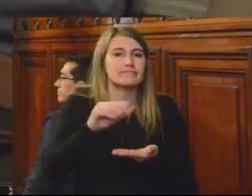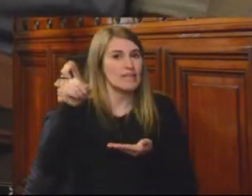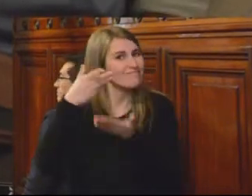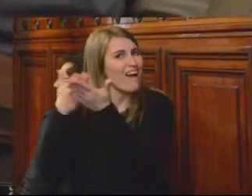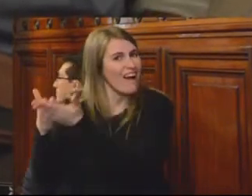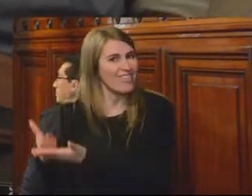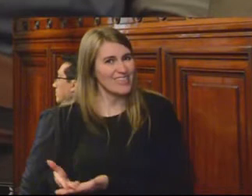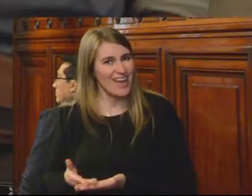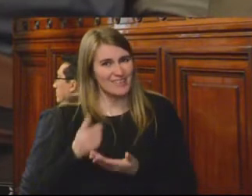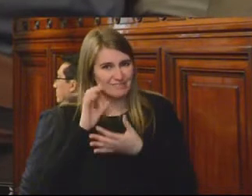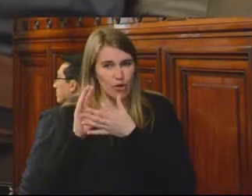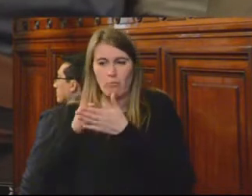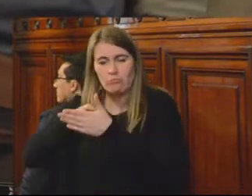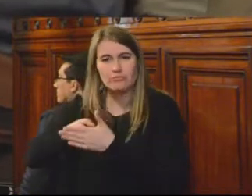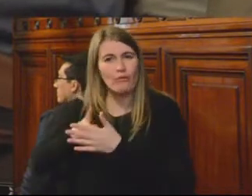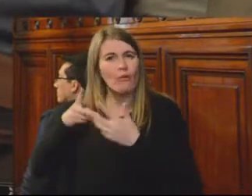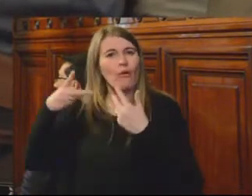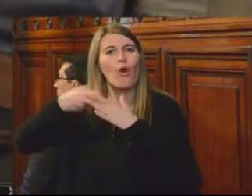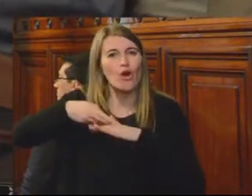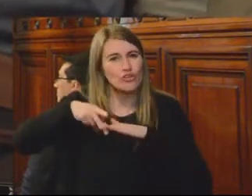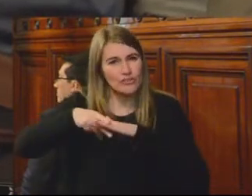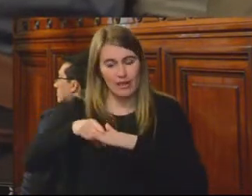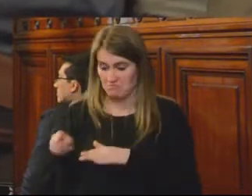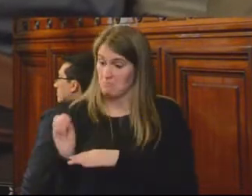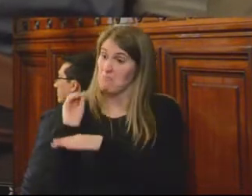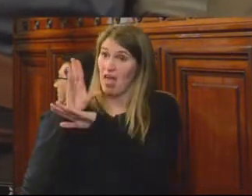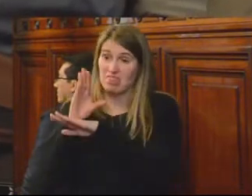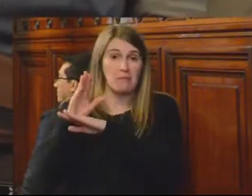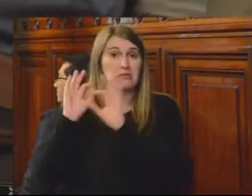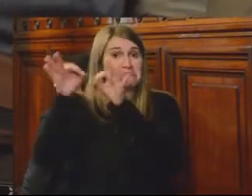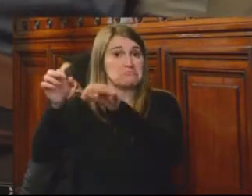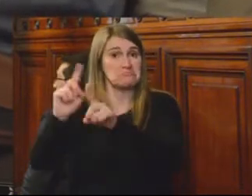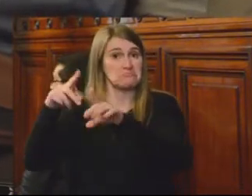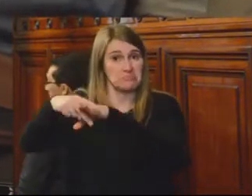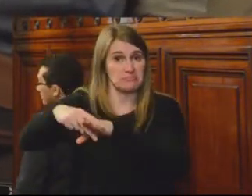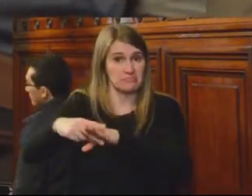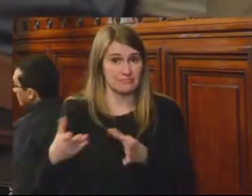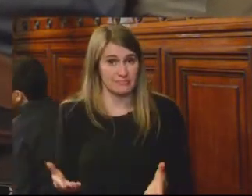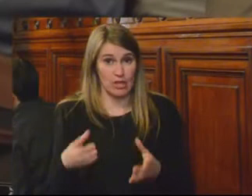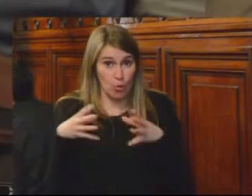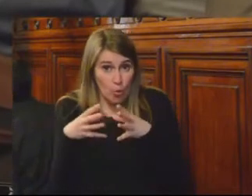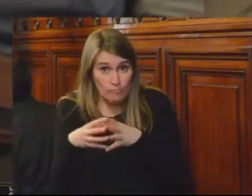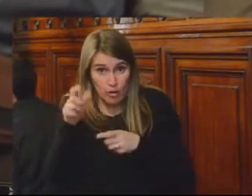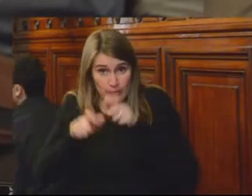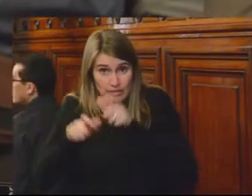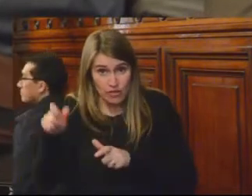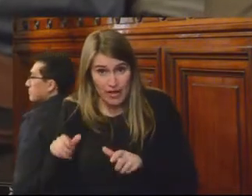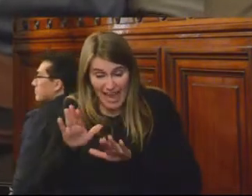con la cadena, porque lamentablemente no está llegando como debe llegar, y un grupo importantísimo de niños se están